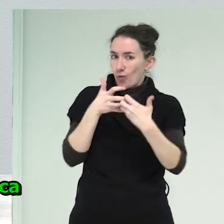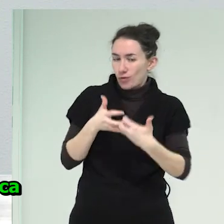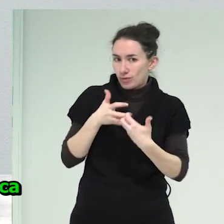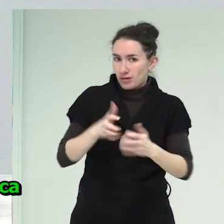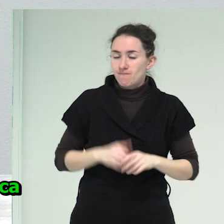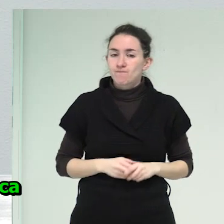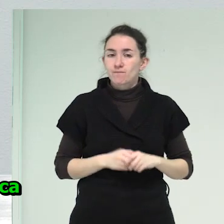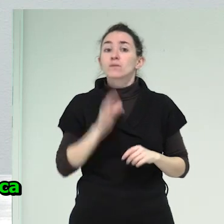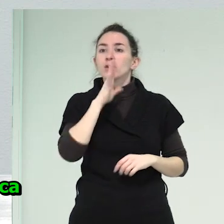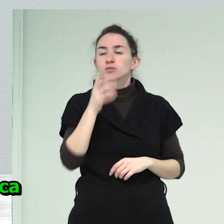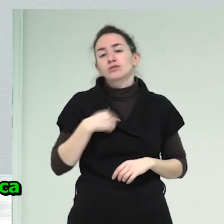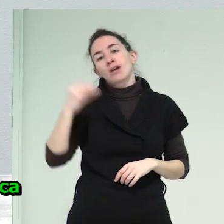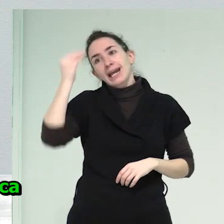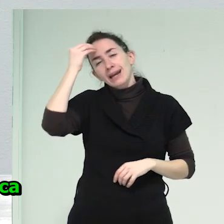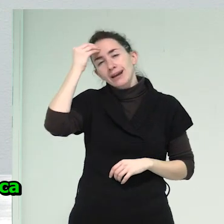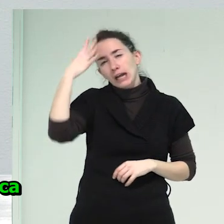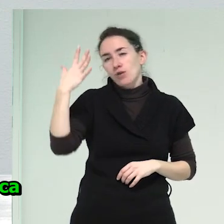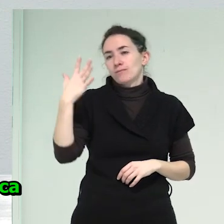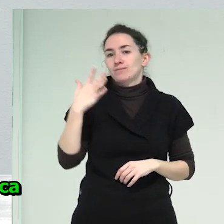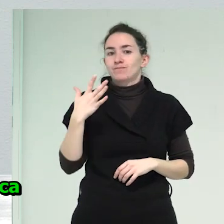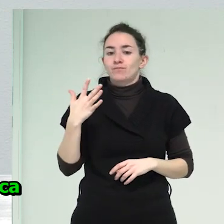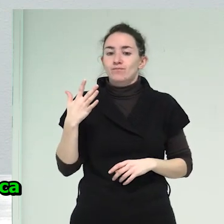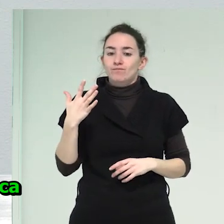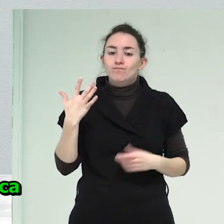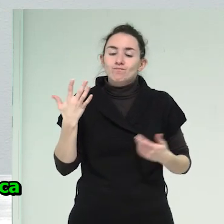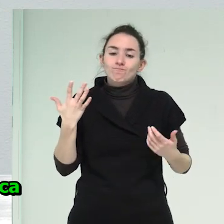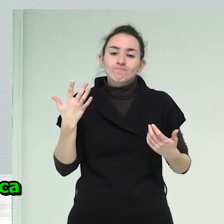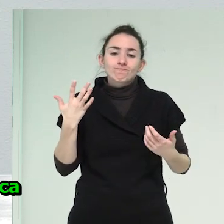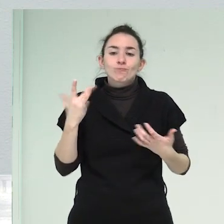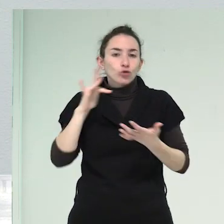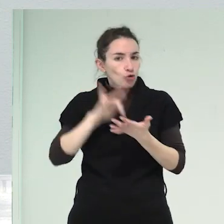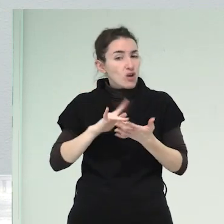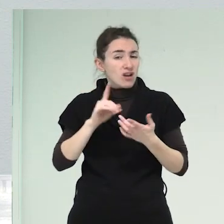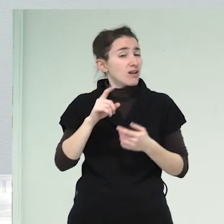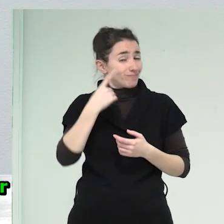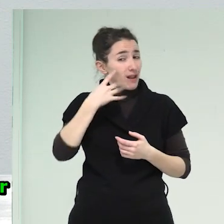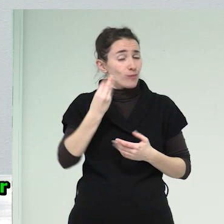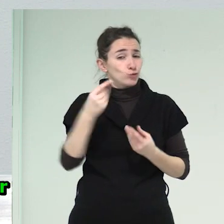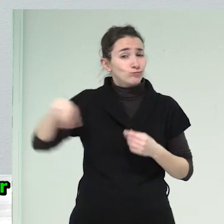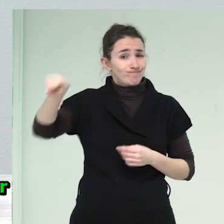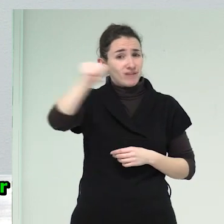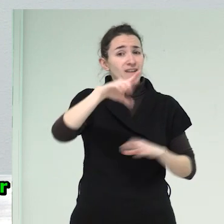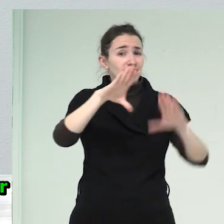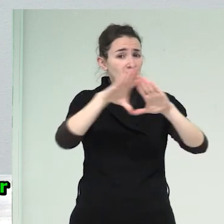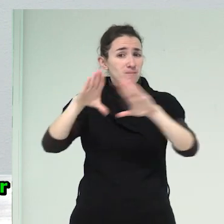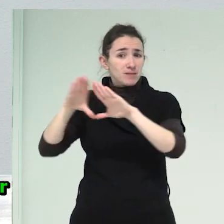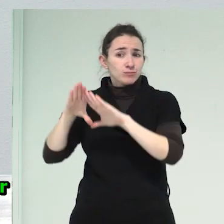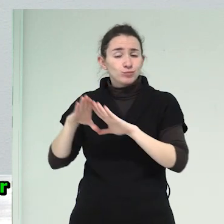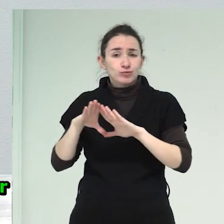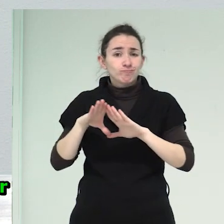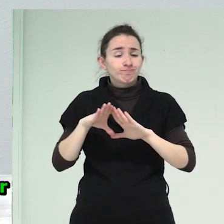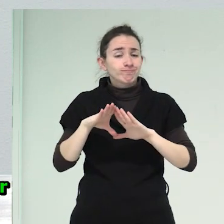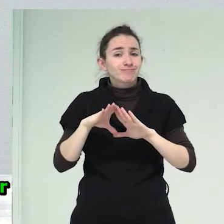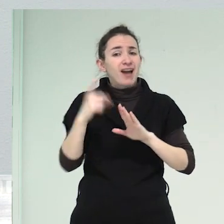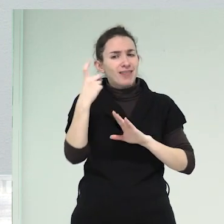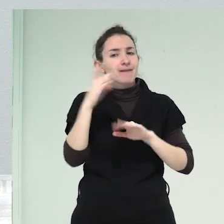Es así, por eso que yo creo que lo que toca incluso mucho a los feminismos y que es necesario para decolonizar